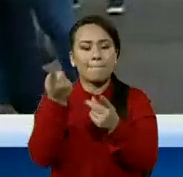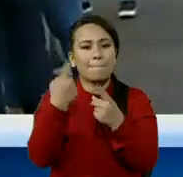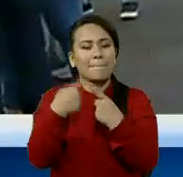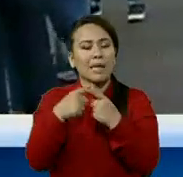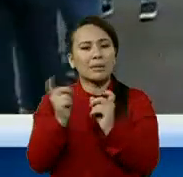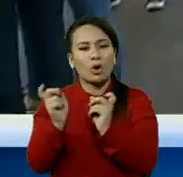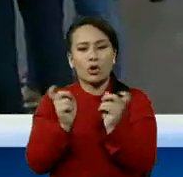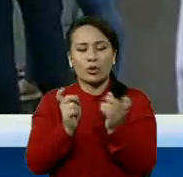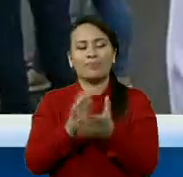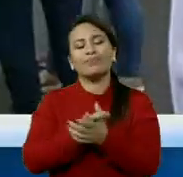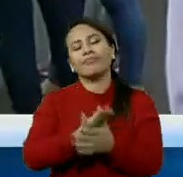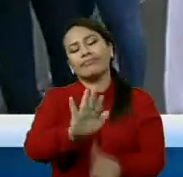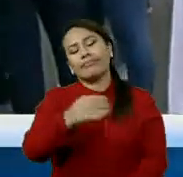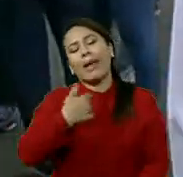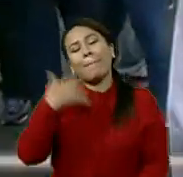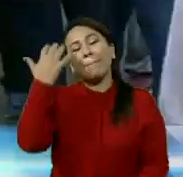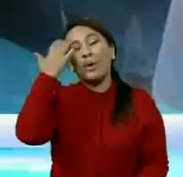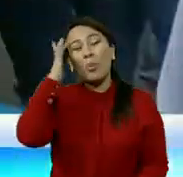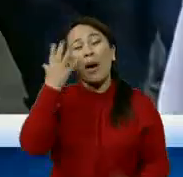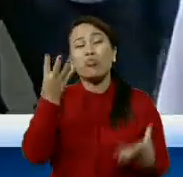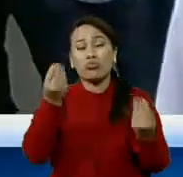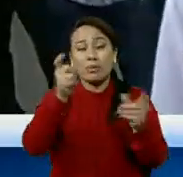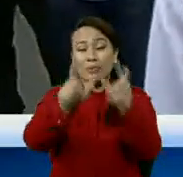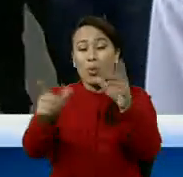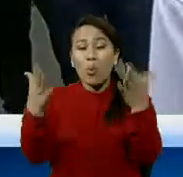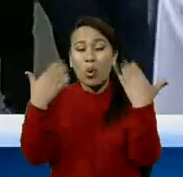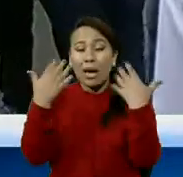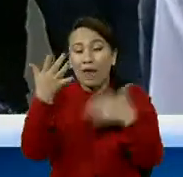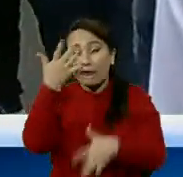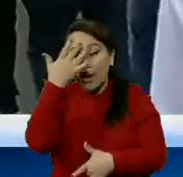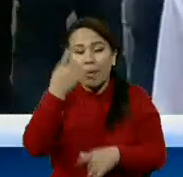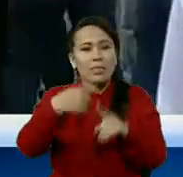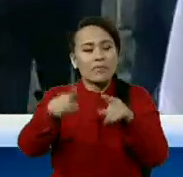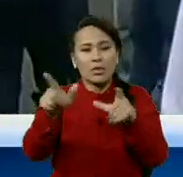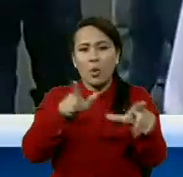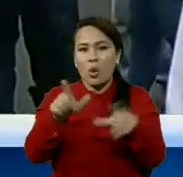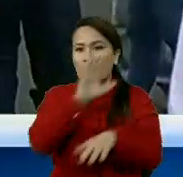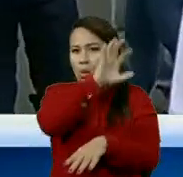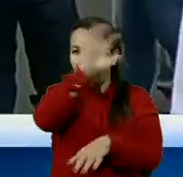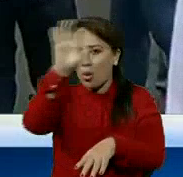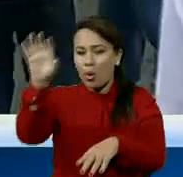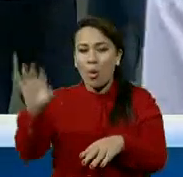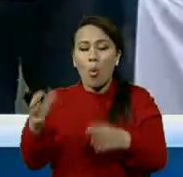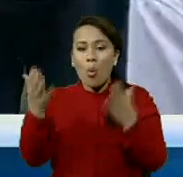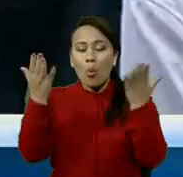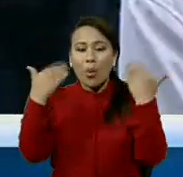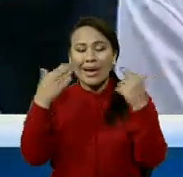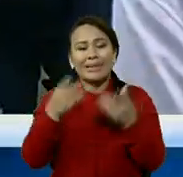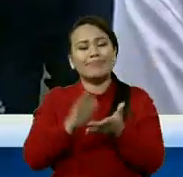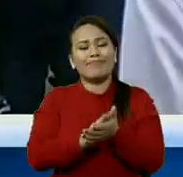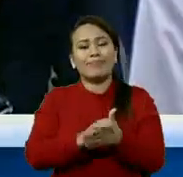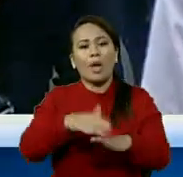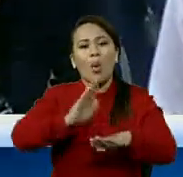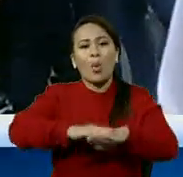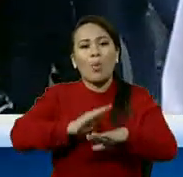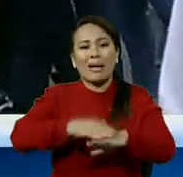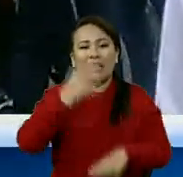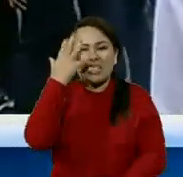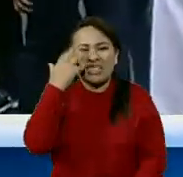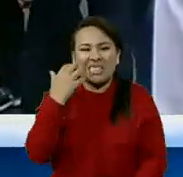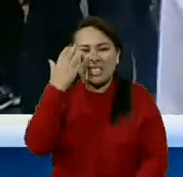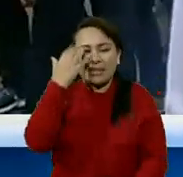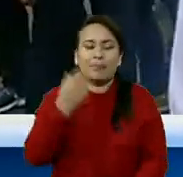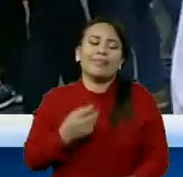conjuntivitis. Preocupada siempre por la salud de los guayaquileños, estamos en diferentes sectores, dada la epidemia de conjuntivitis que hay, la conocida